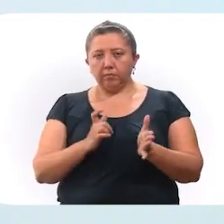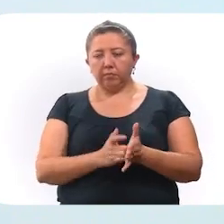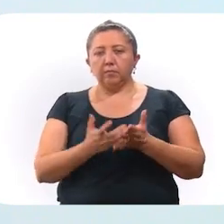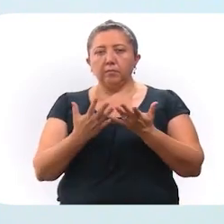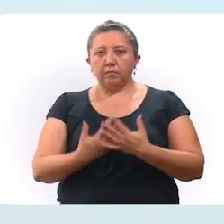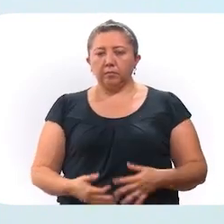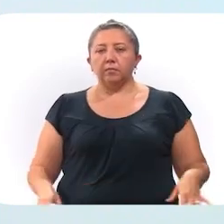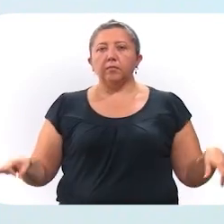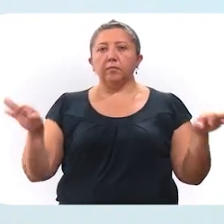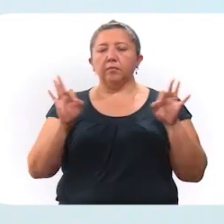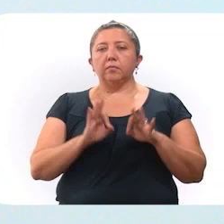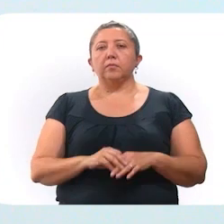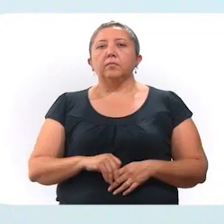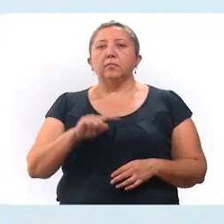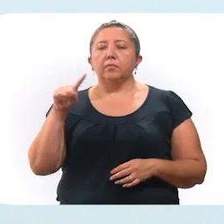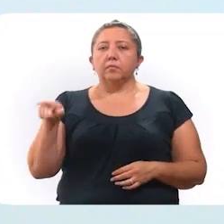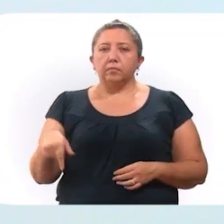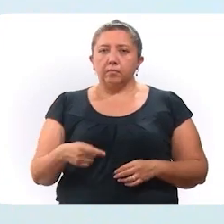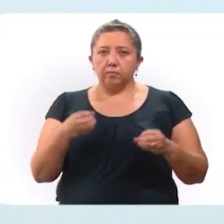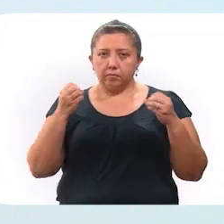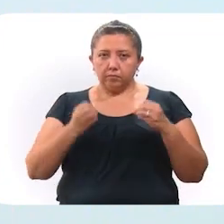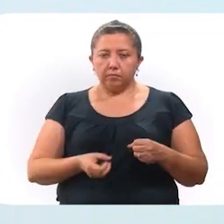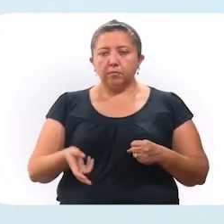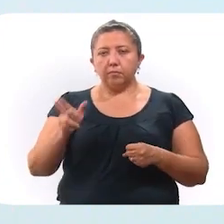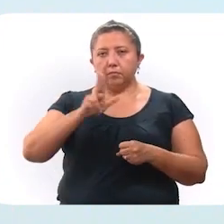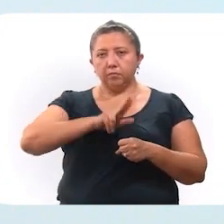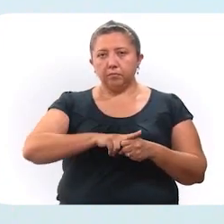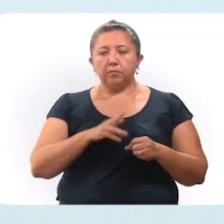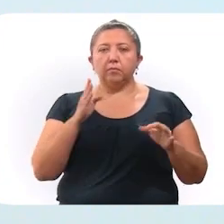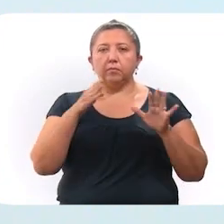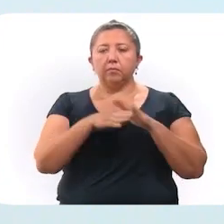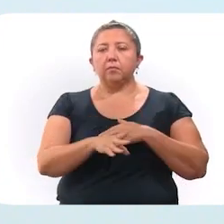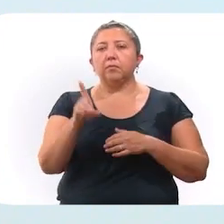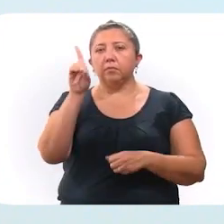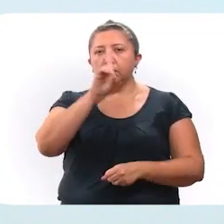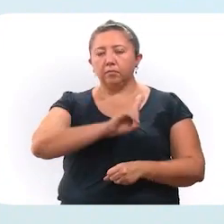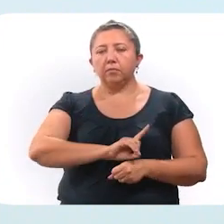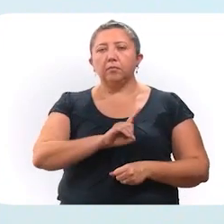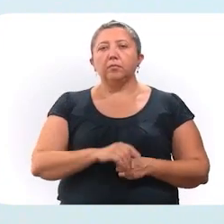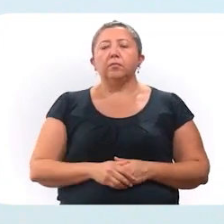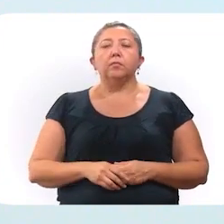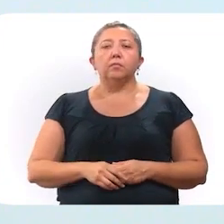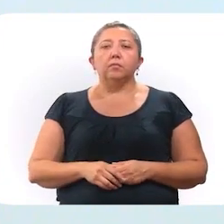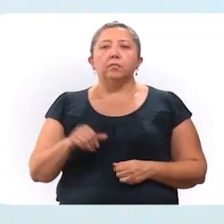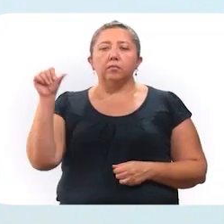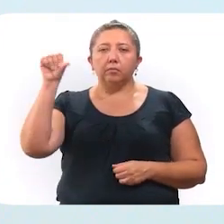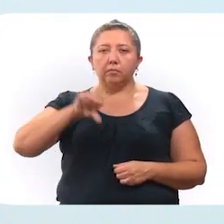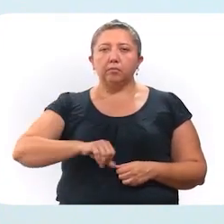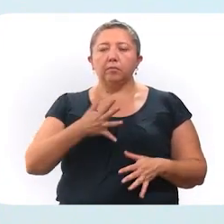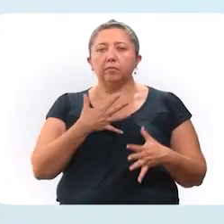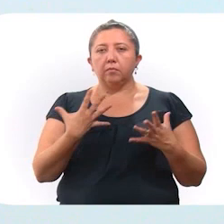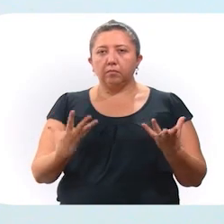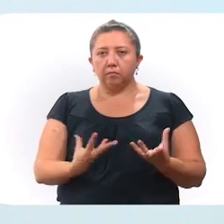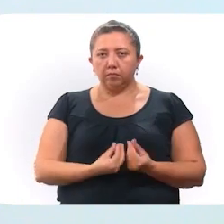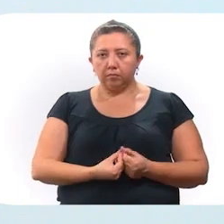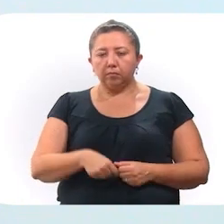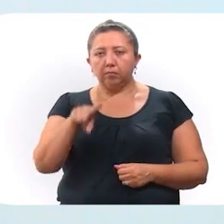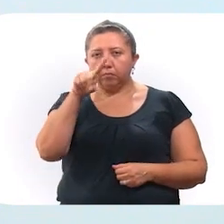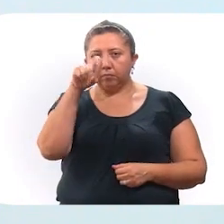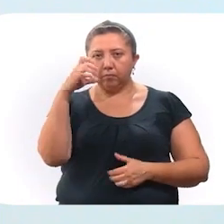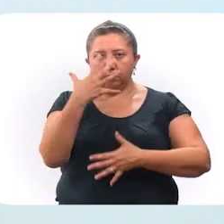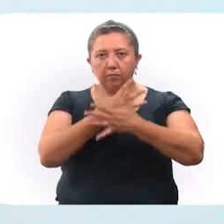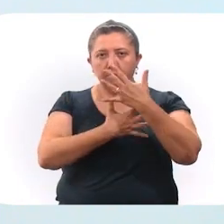repertura económica, los datos más importantes son la ocupación hospitalaria y los ingresos diarios. El día de hoy tenemos